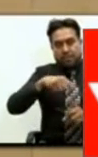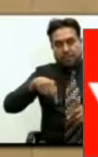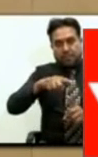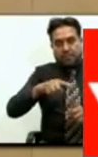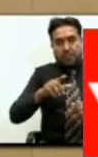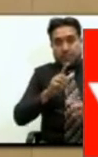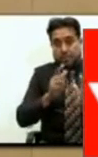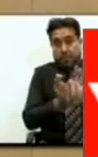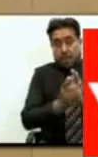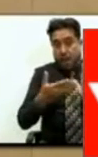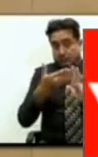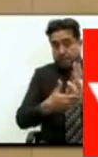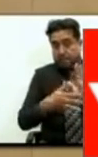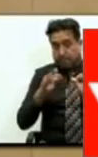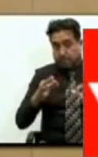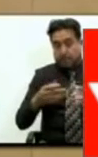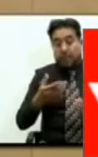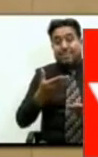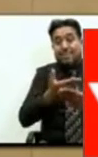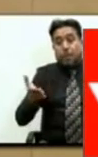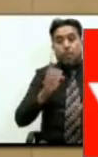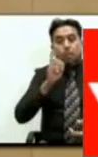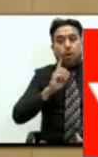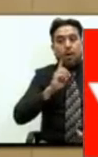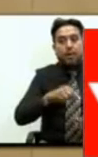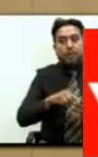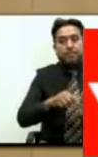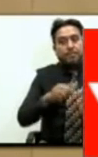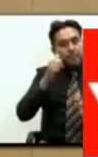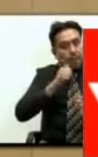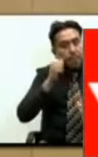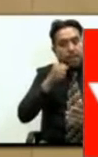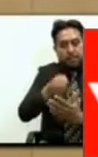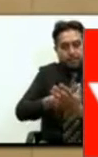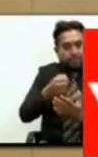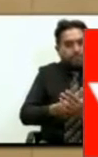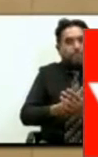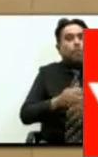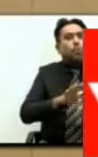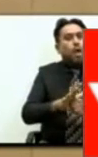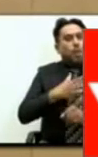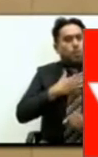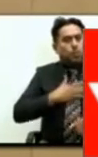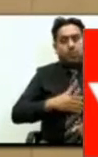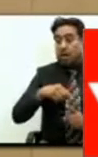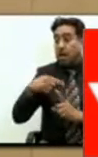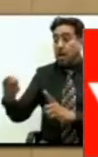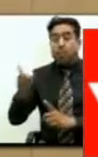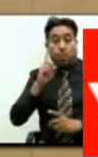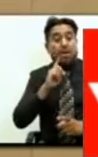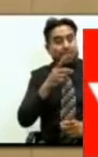legítimas las mujeres que exigen justicia para otras mujeres deben de ser escuchados